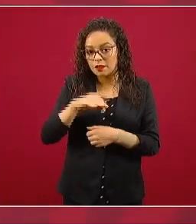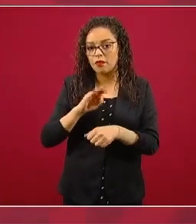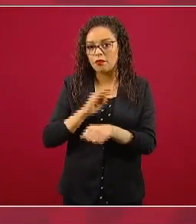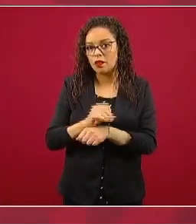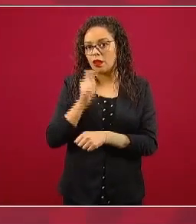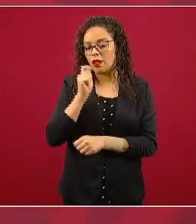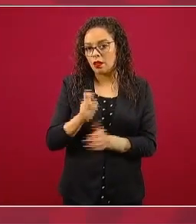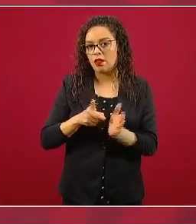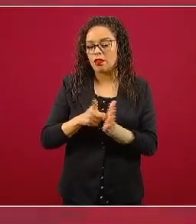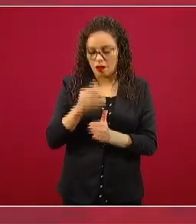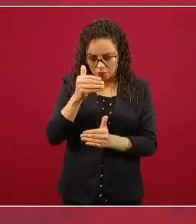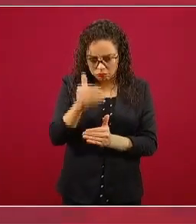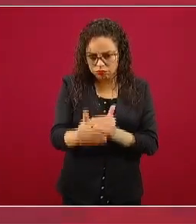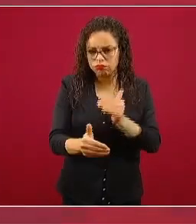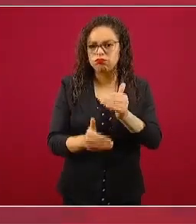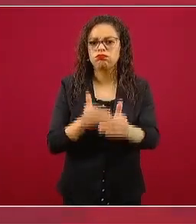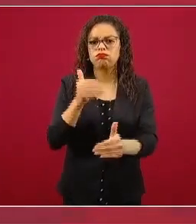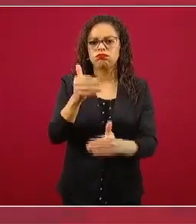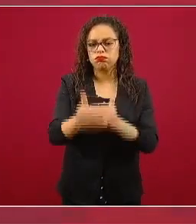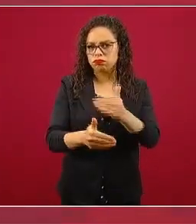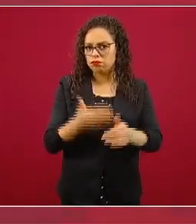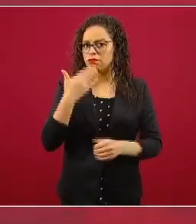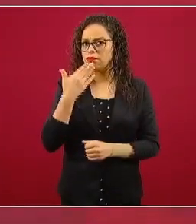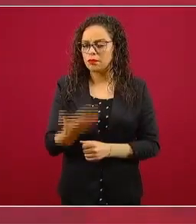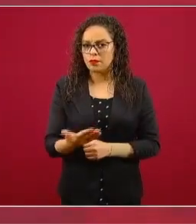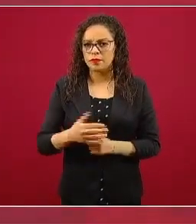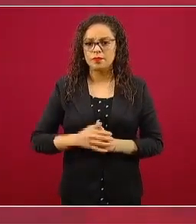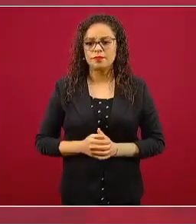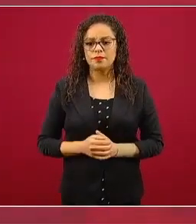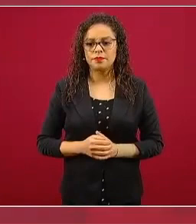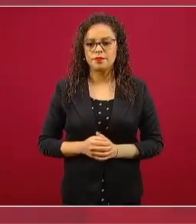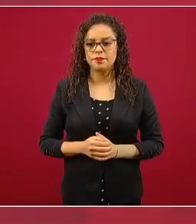Yo he sostenido que hay veces